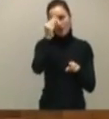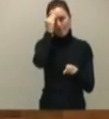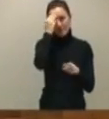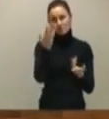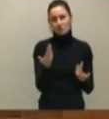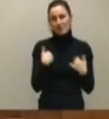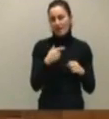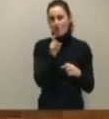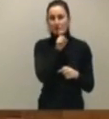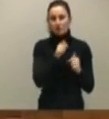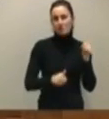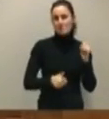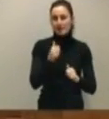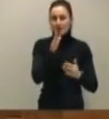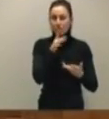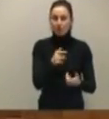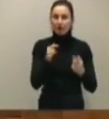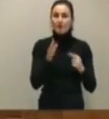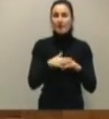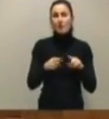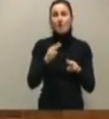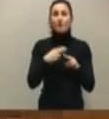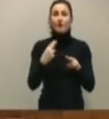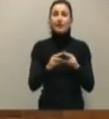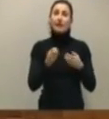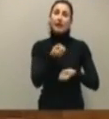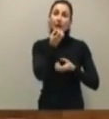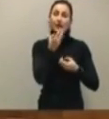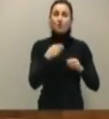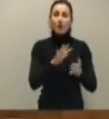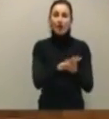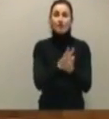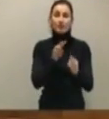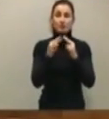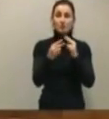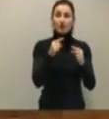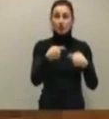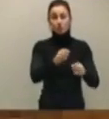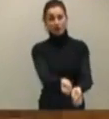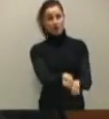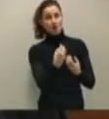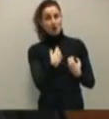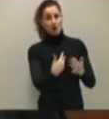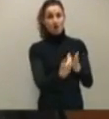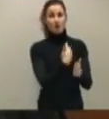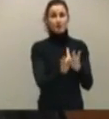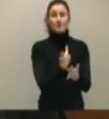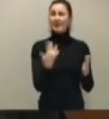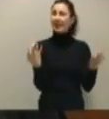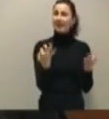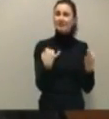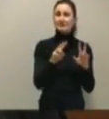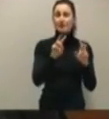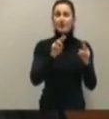más perniciosa, la manera más peligrosa precisamente en este momento de hacer política. Y cuando hable de transparencia y usted pretenda darme lecciones a mí de